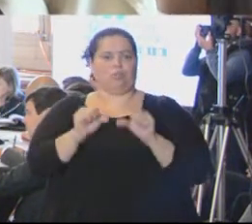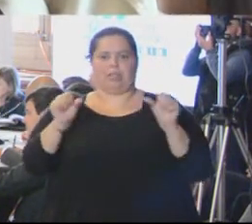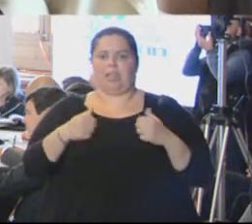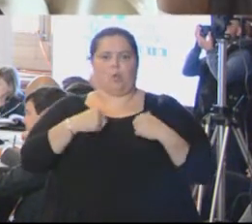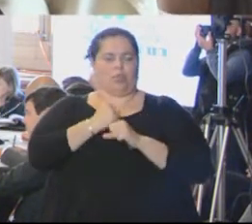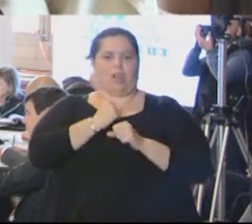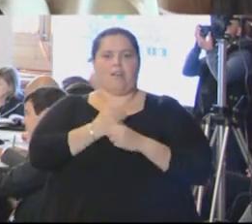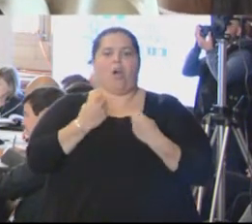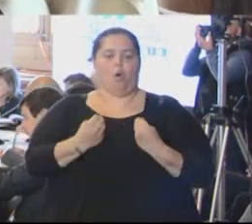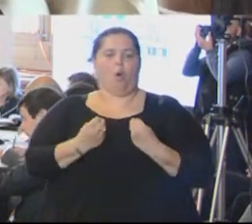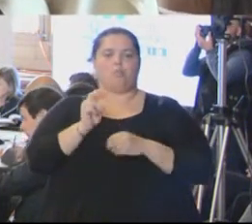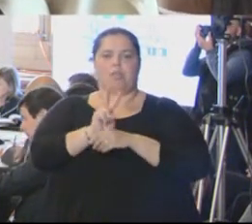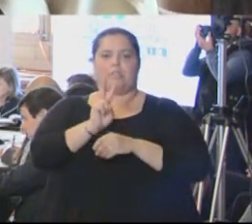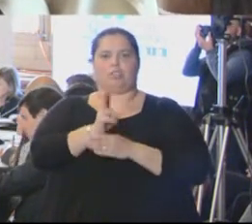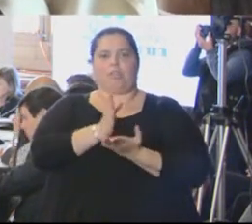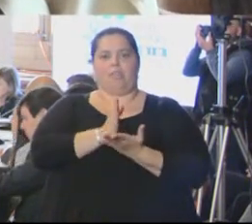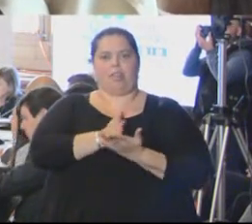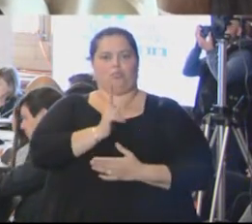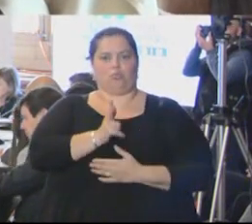humanos.